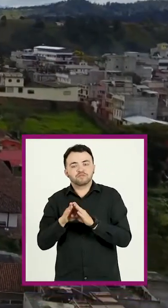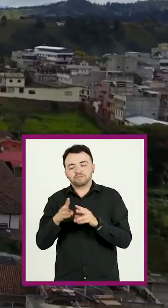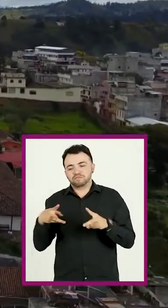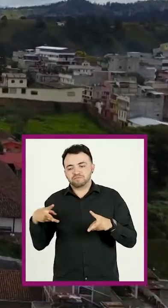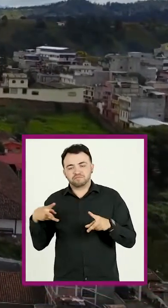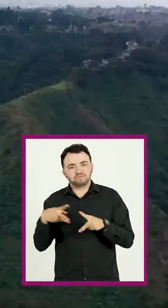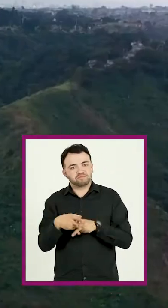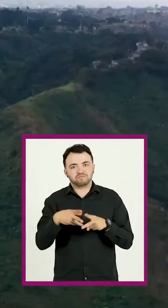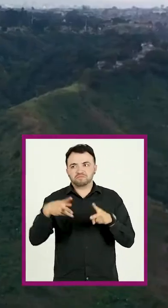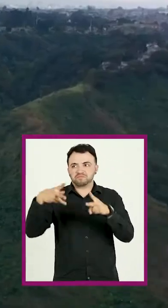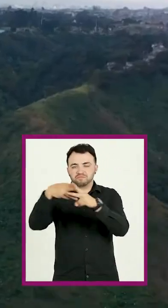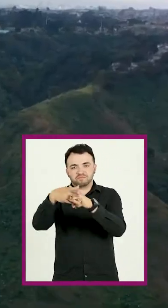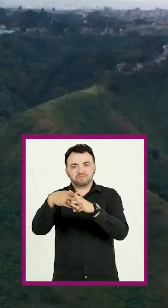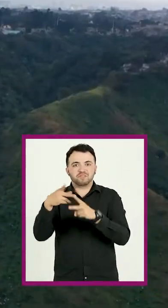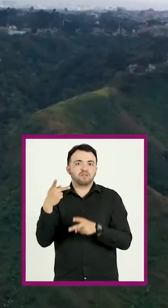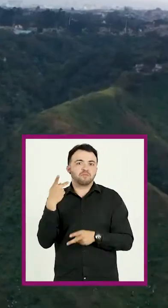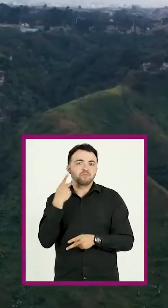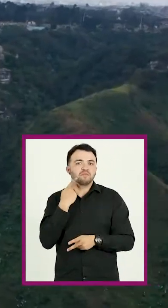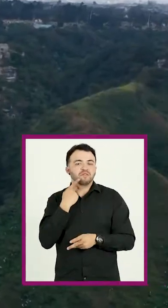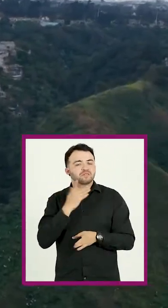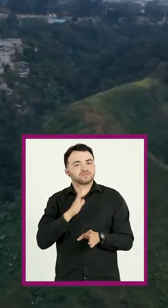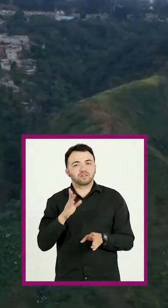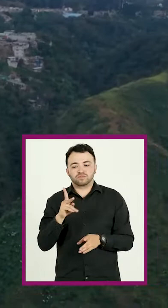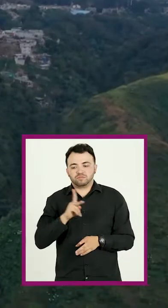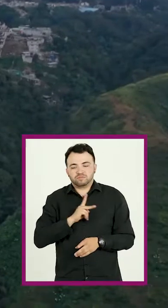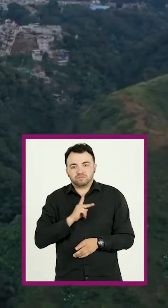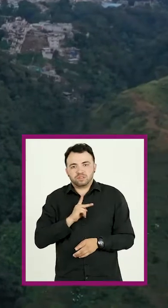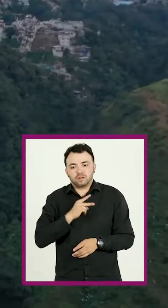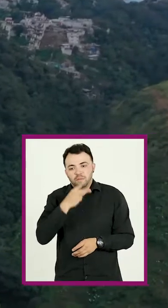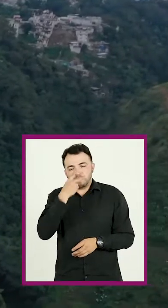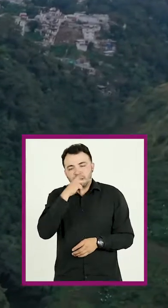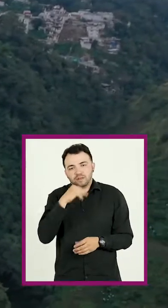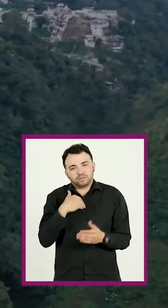políticos con México para seguir su propio camino republicano.